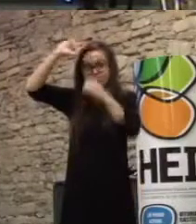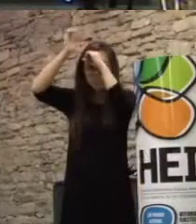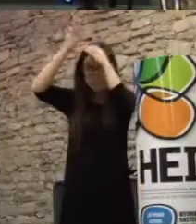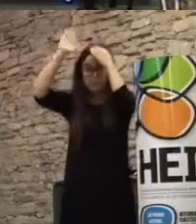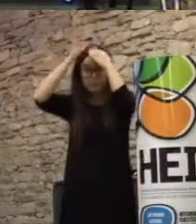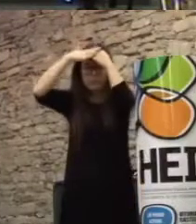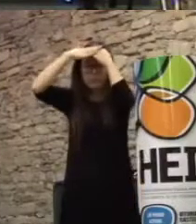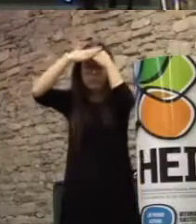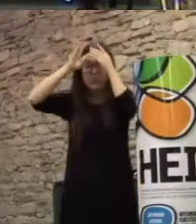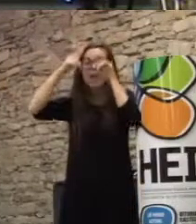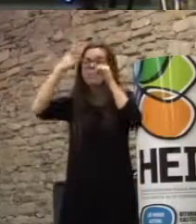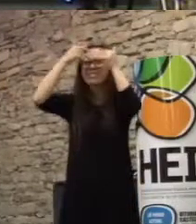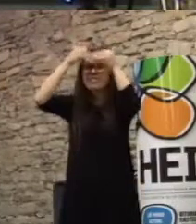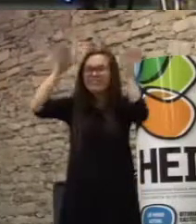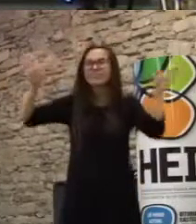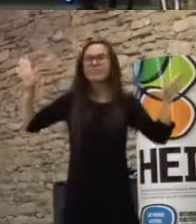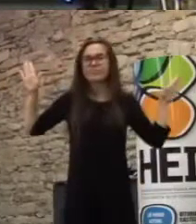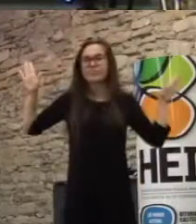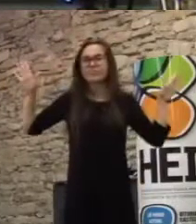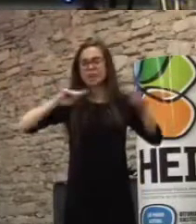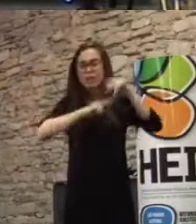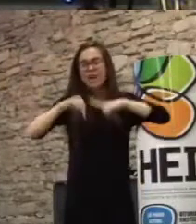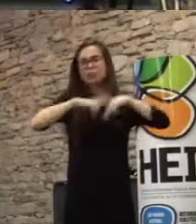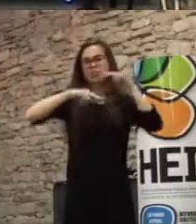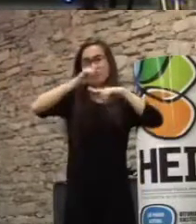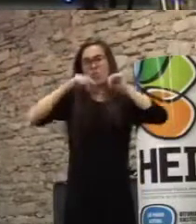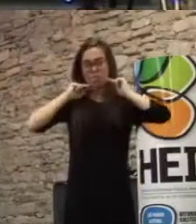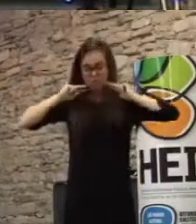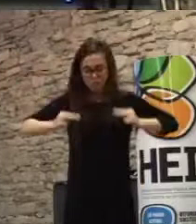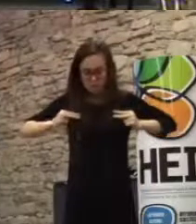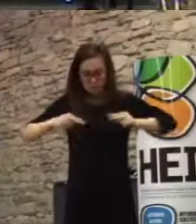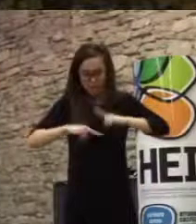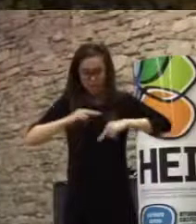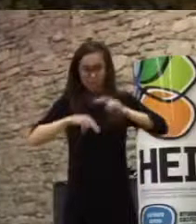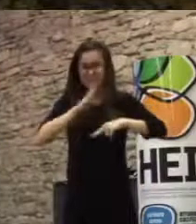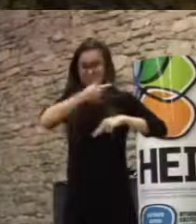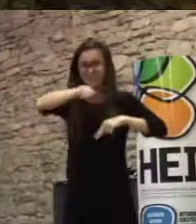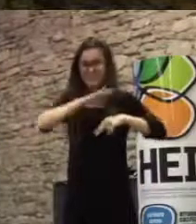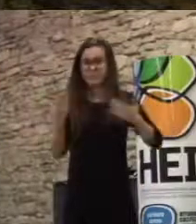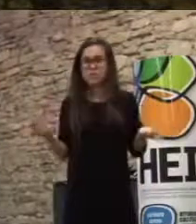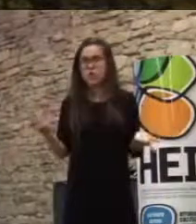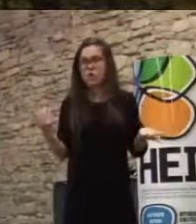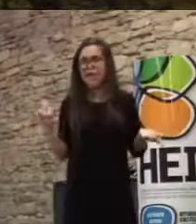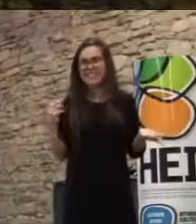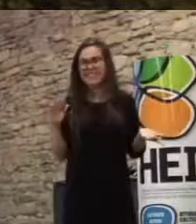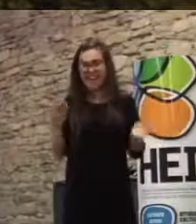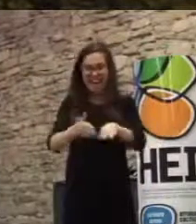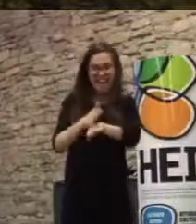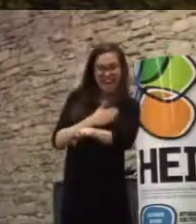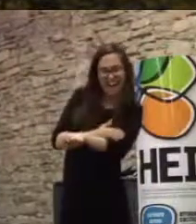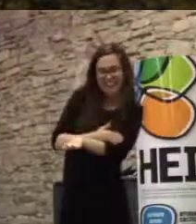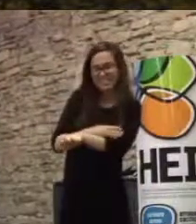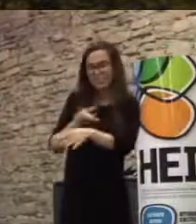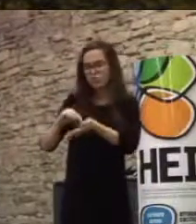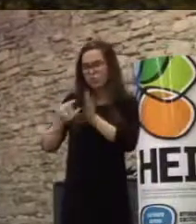hacia afuera porque es la única forma de construir no podemos empezar a dejar por la casa digo una casa por el tejado nos caería